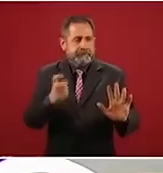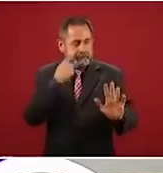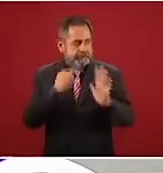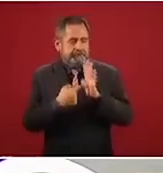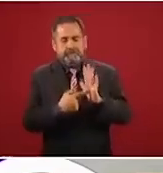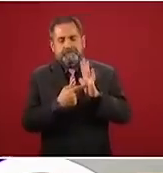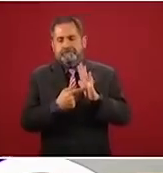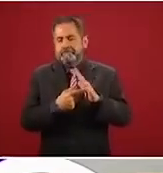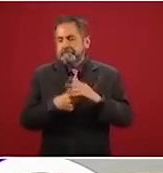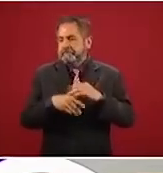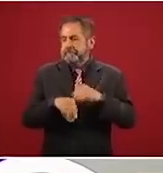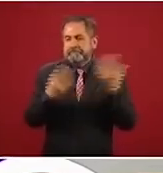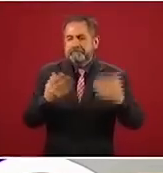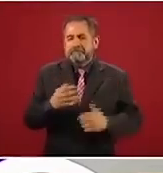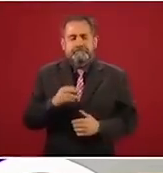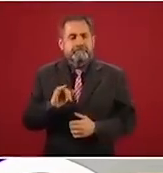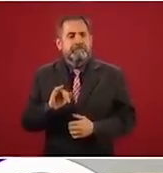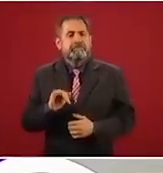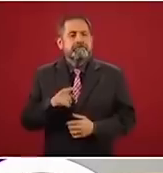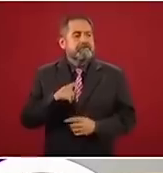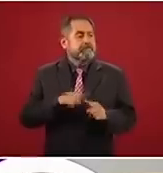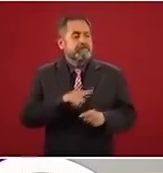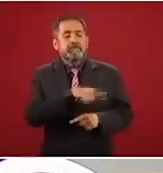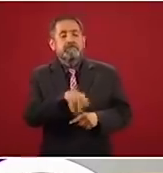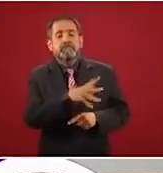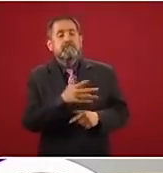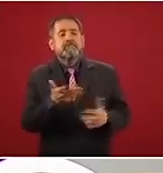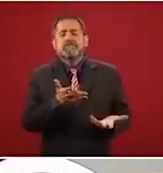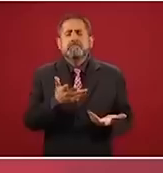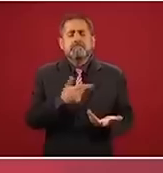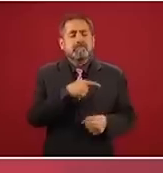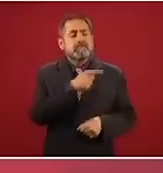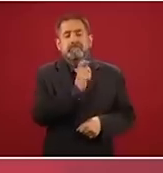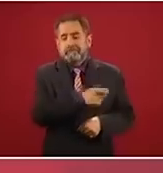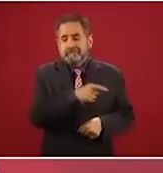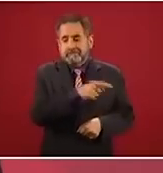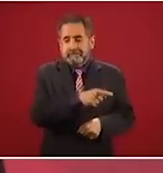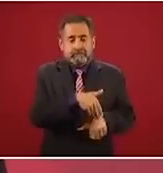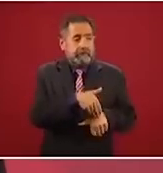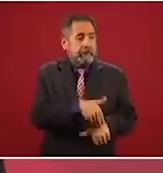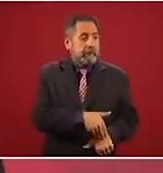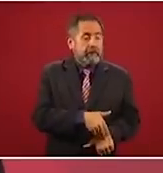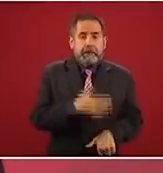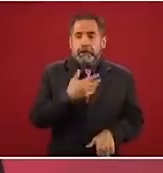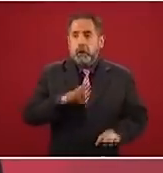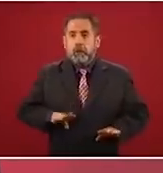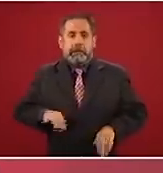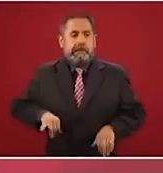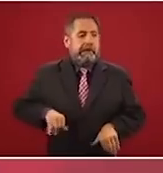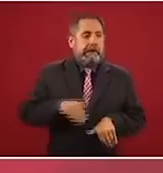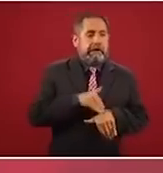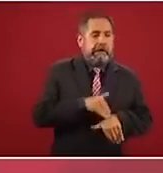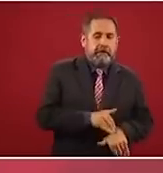evidente de que actúan en función de intereses